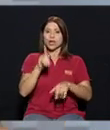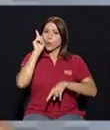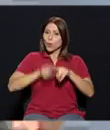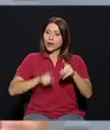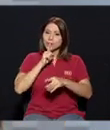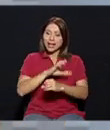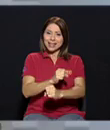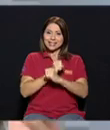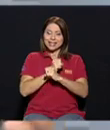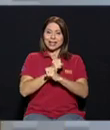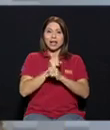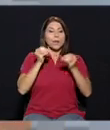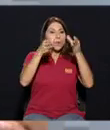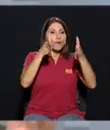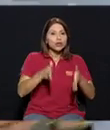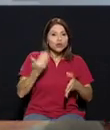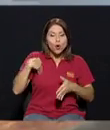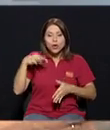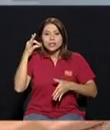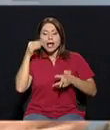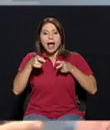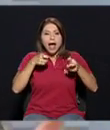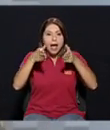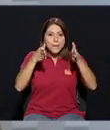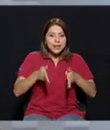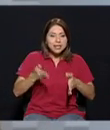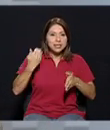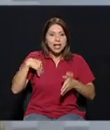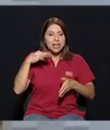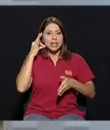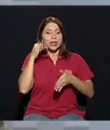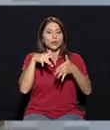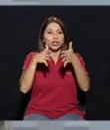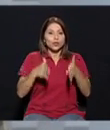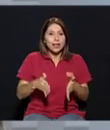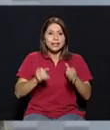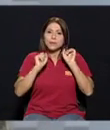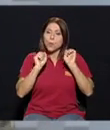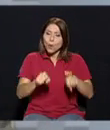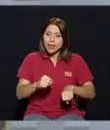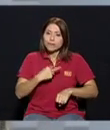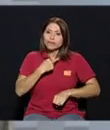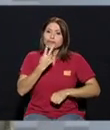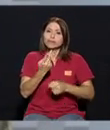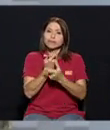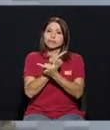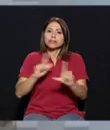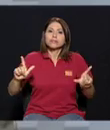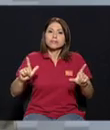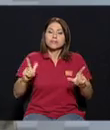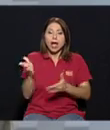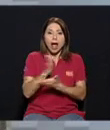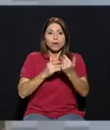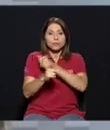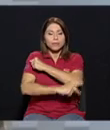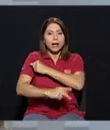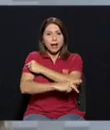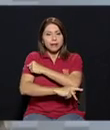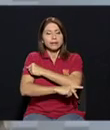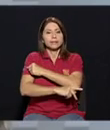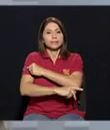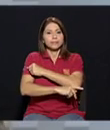los académicos, las académicas, los administrativos, los estudiantes pudieran tener voz libre. Hay países en los